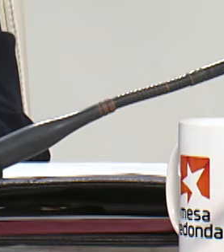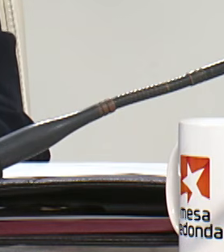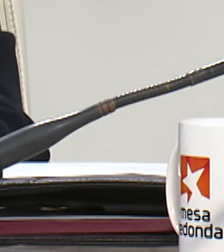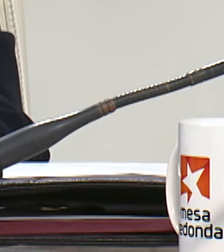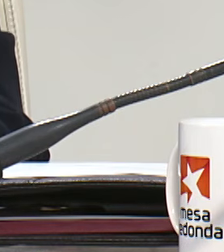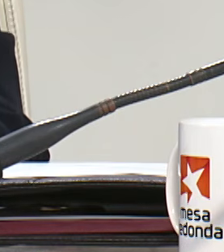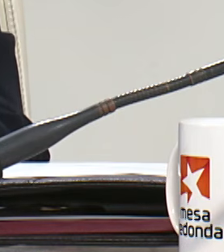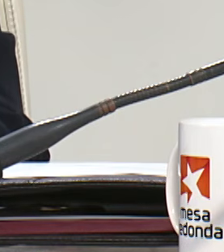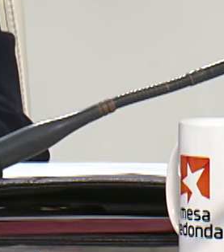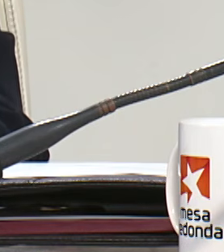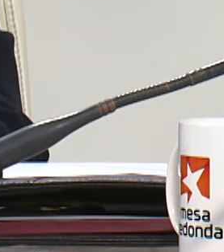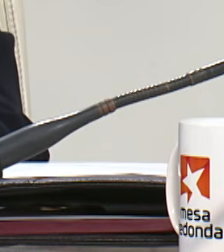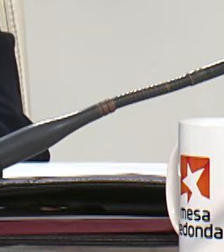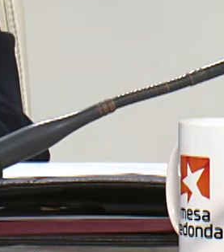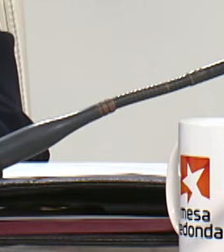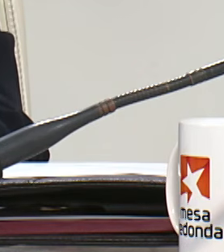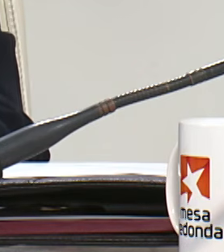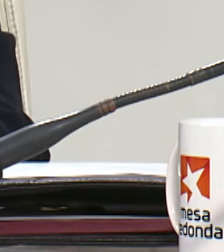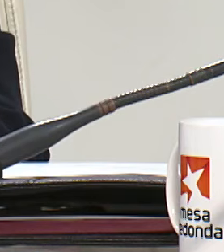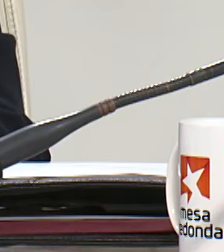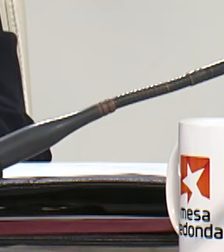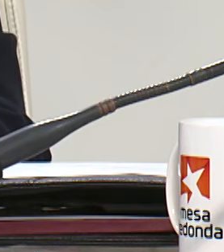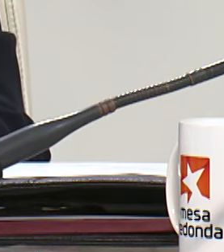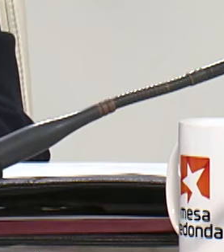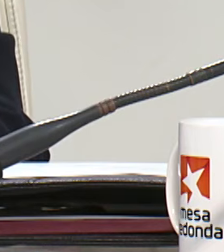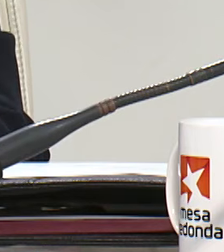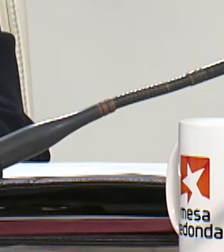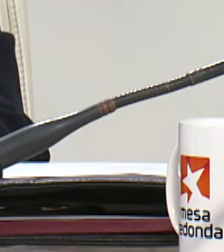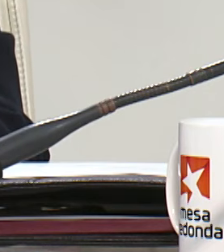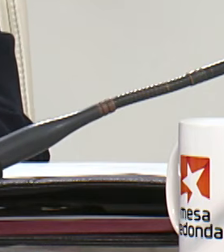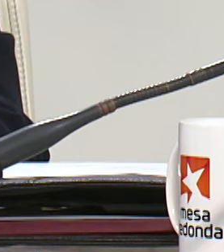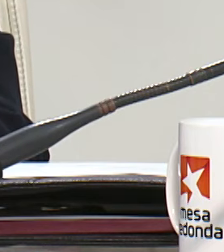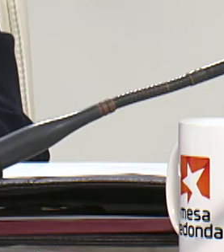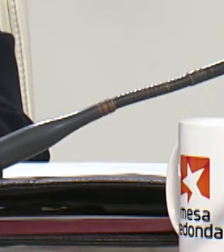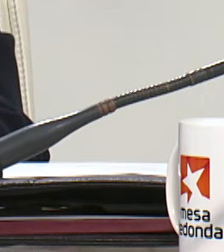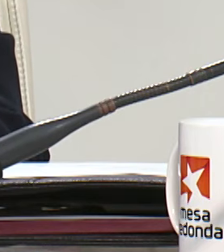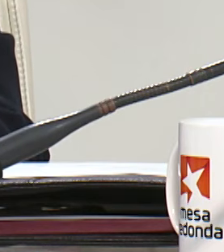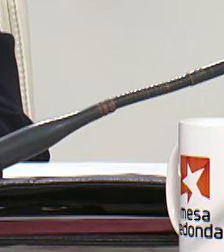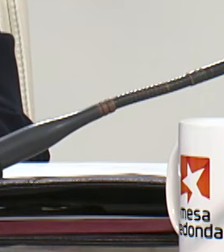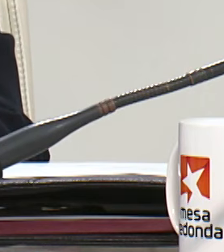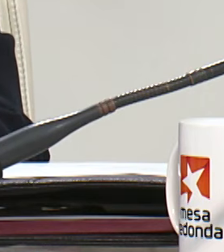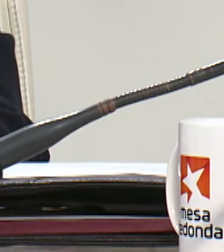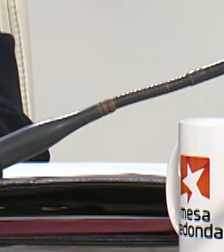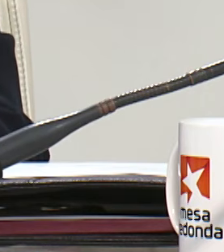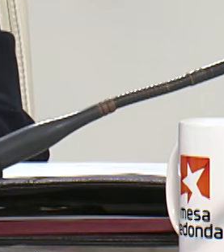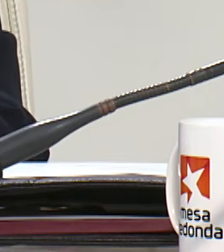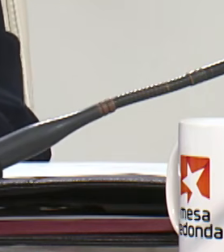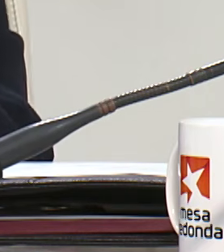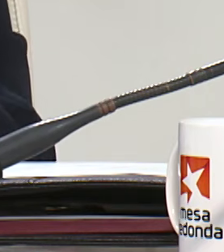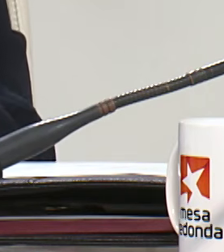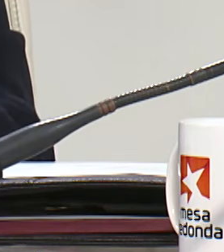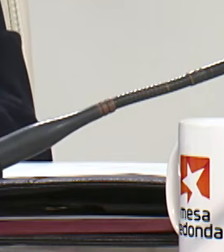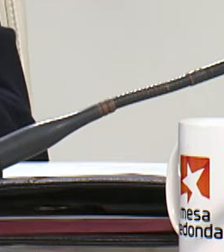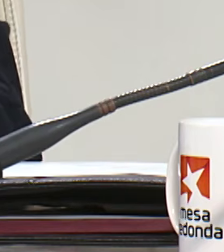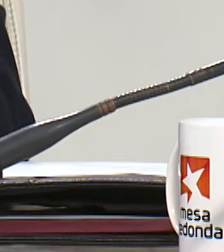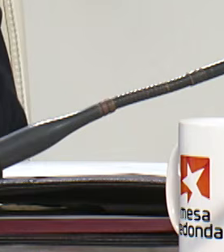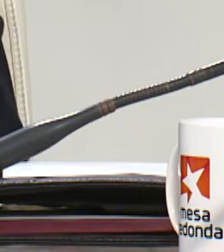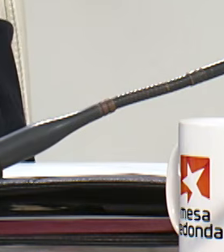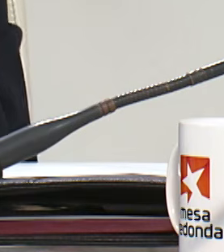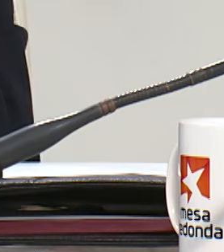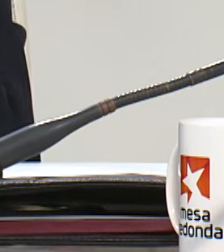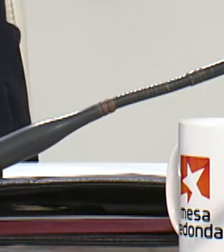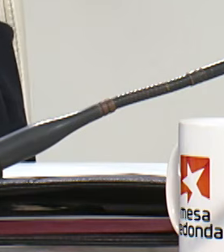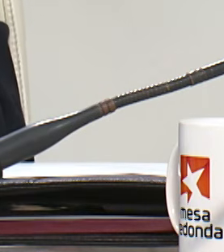industrial, científico y también cultural. 15 años ha cumplido este territorio que